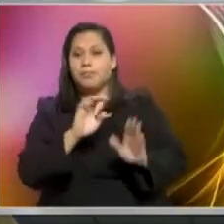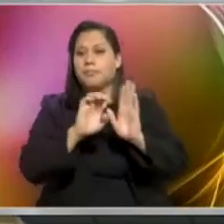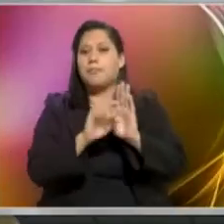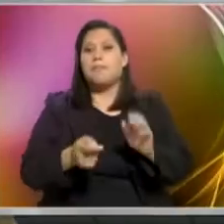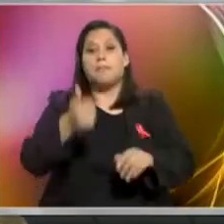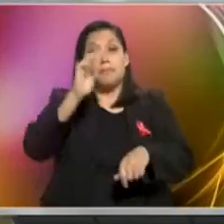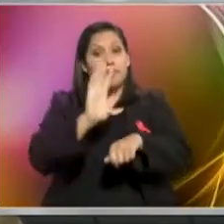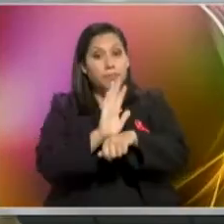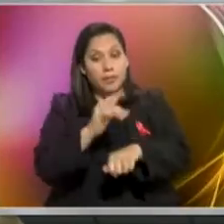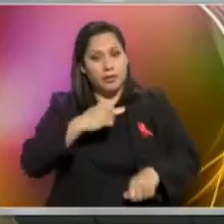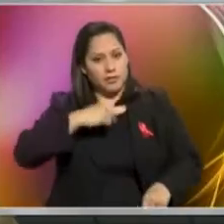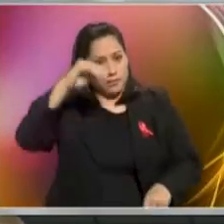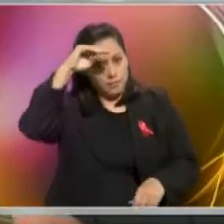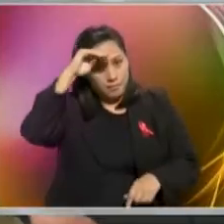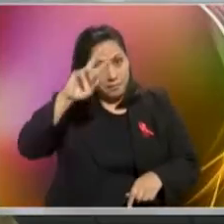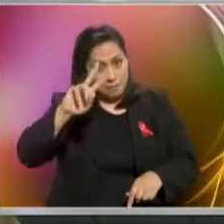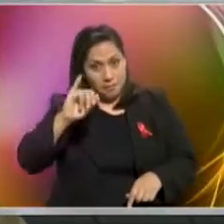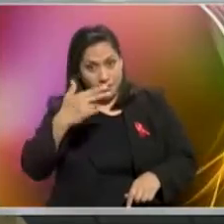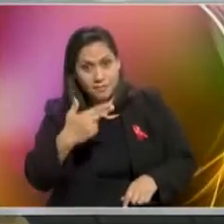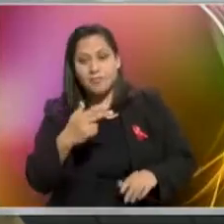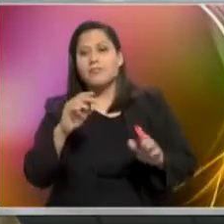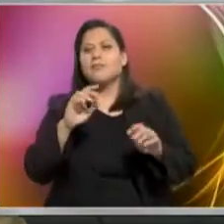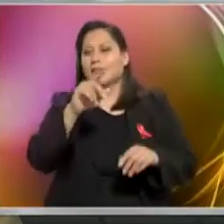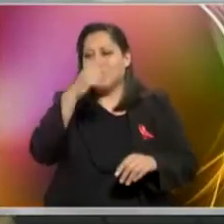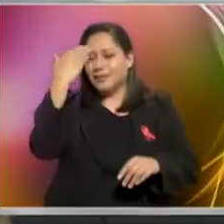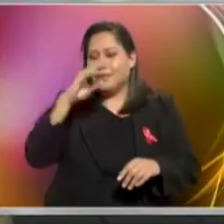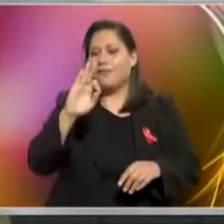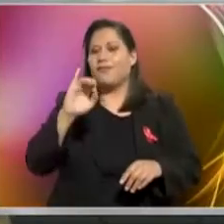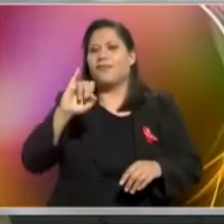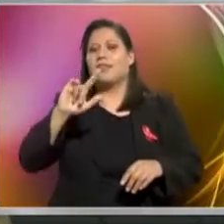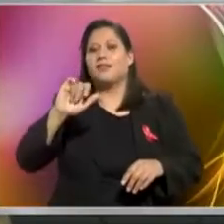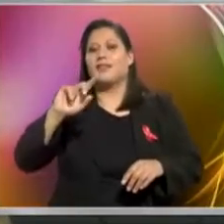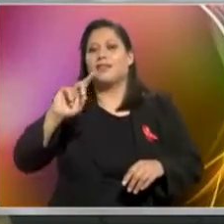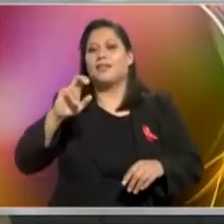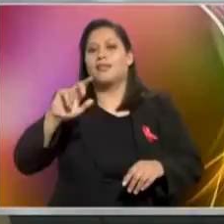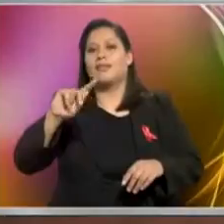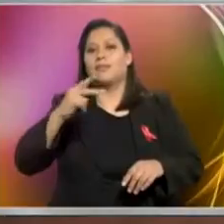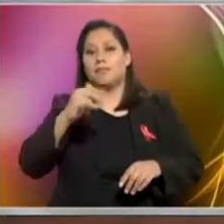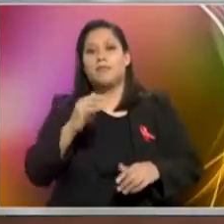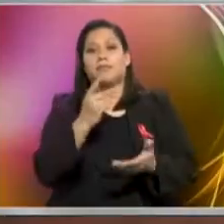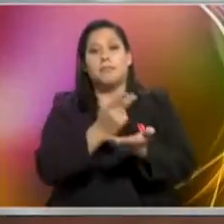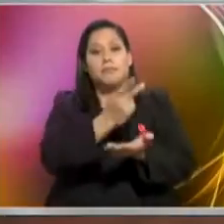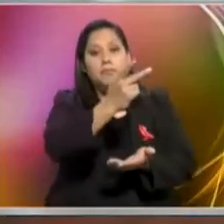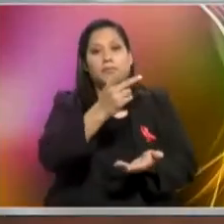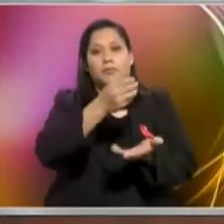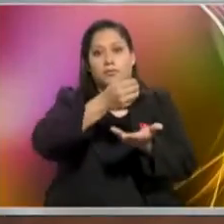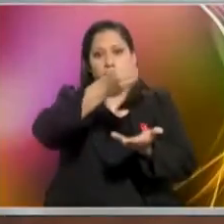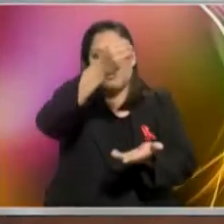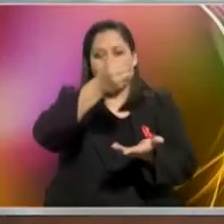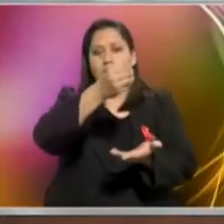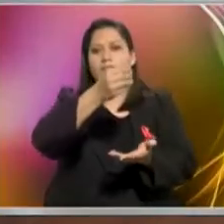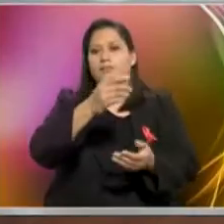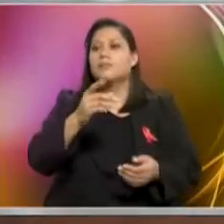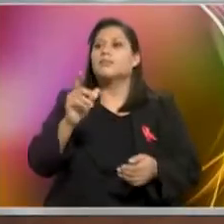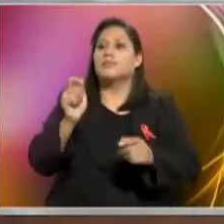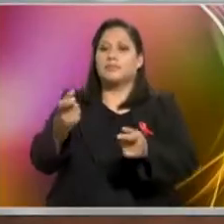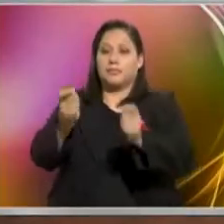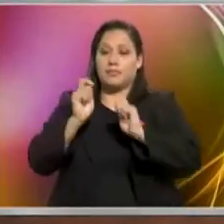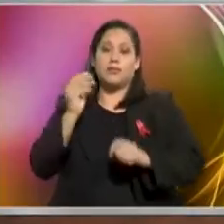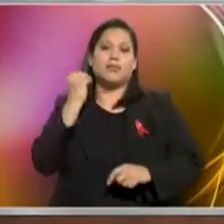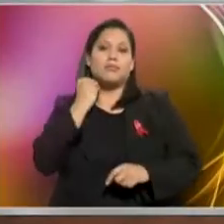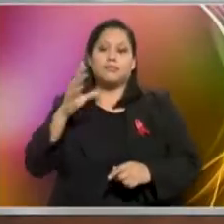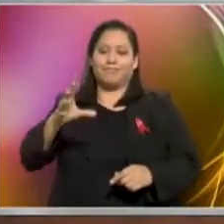película que uno piensa cuando ve VIH, Filadelfia, con Sí. Tom Hanks, donde él se lleva un Oscar además por interpretar a este abogado que